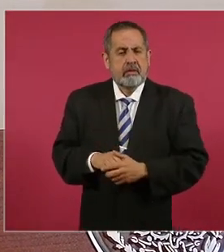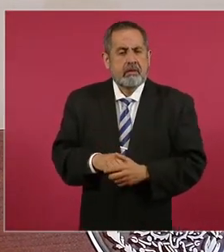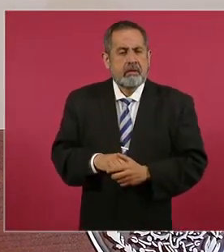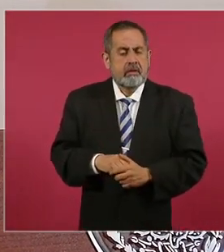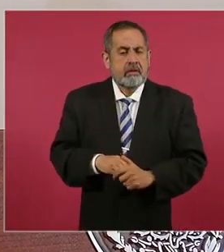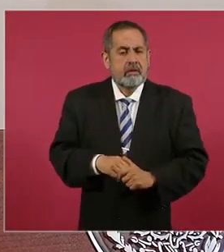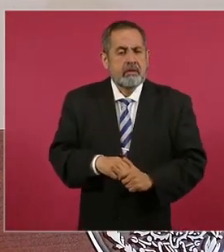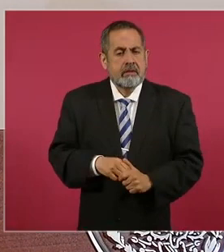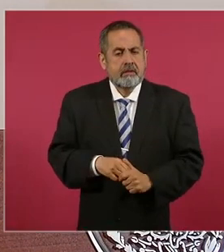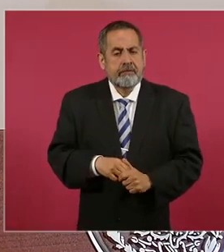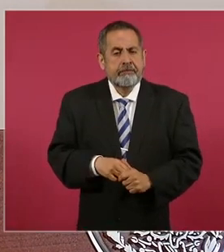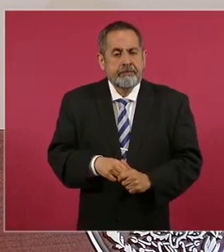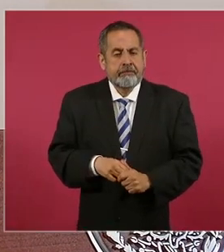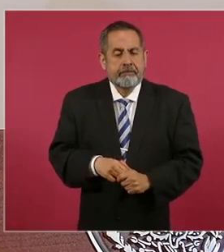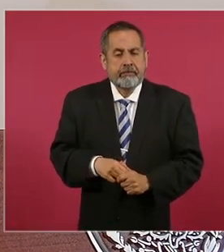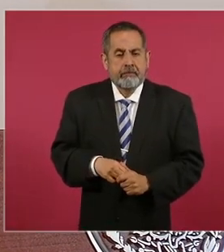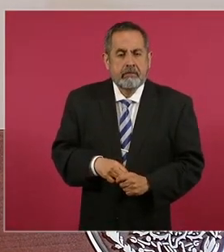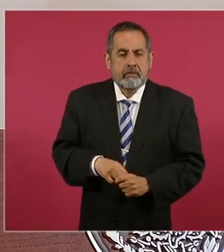Antes